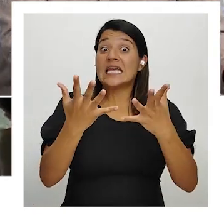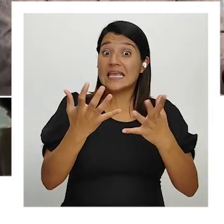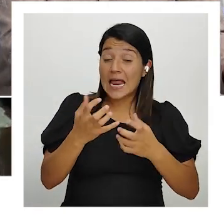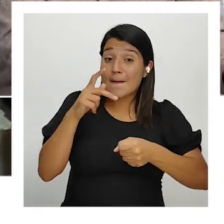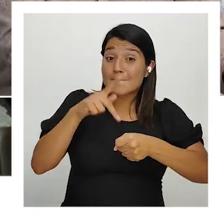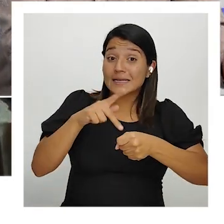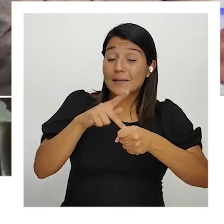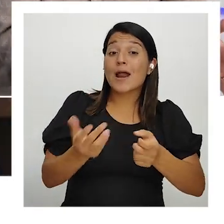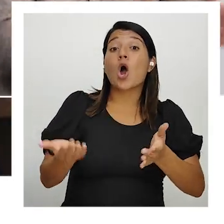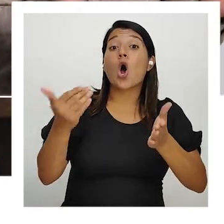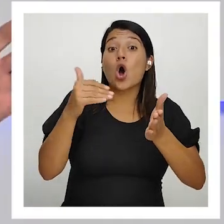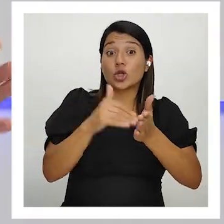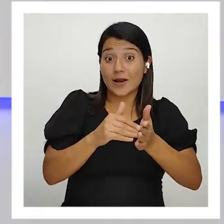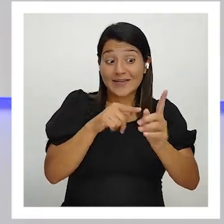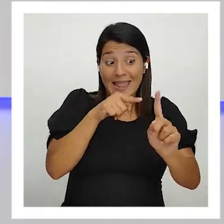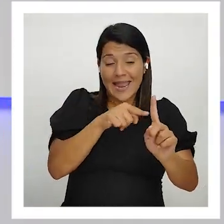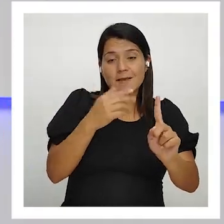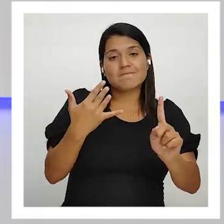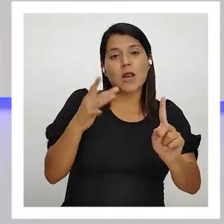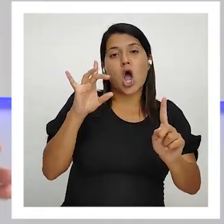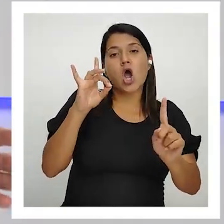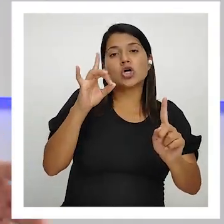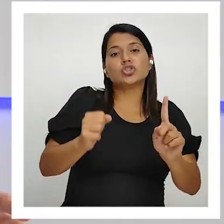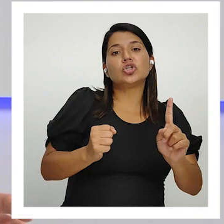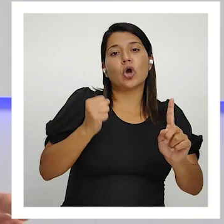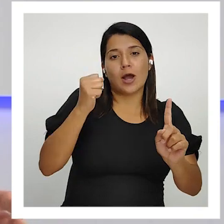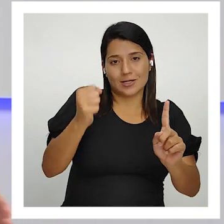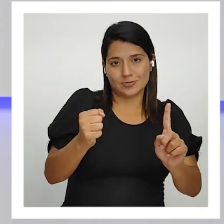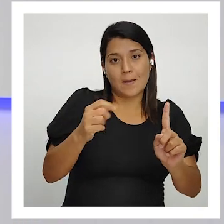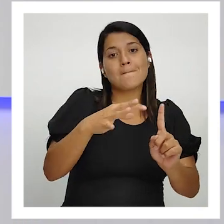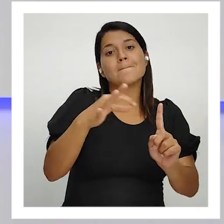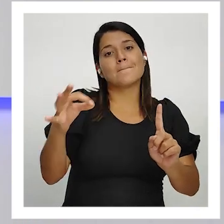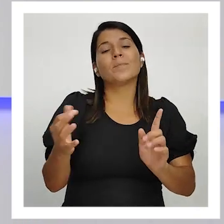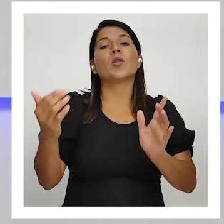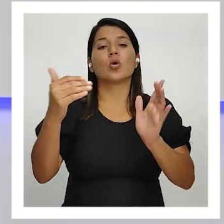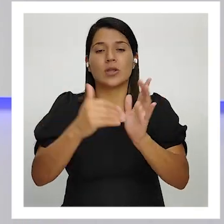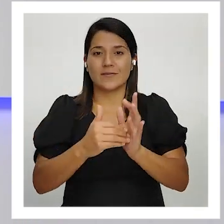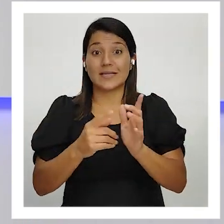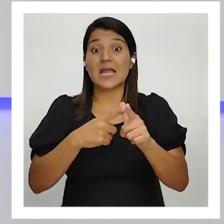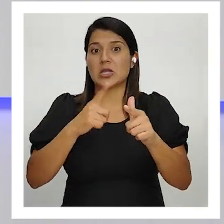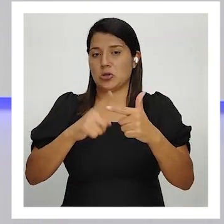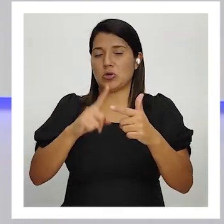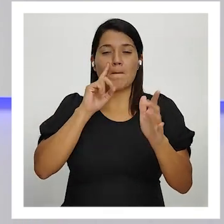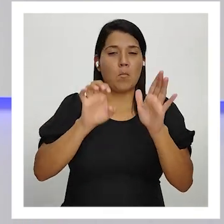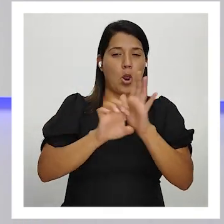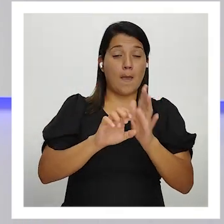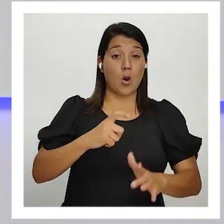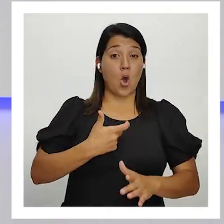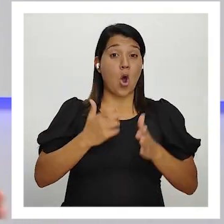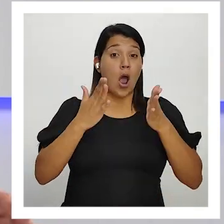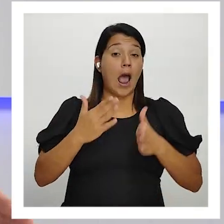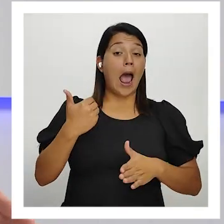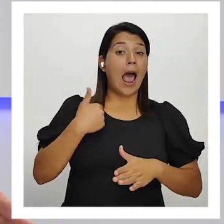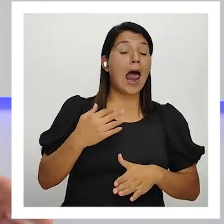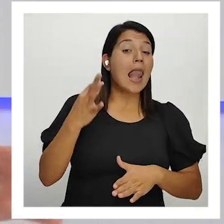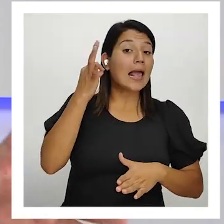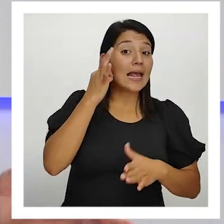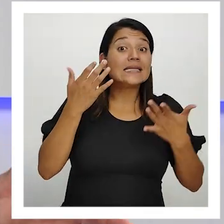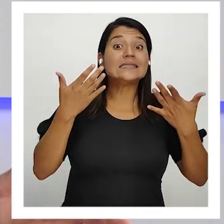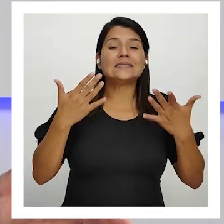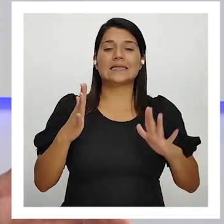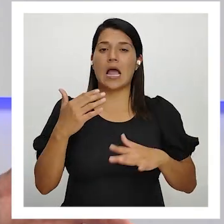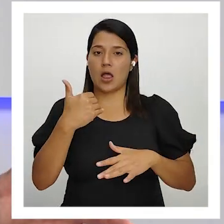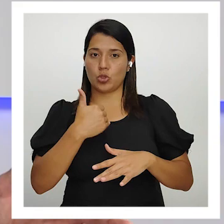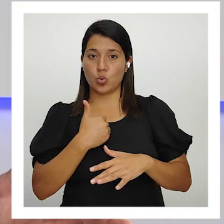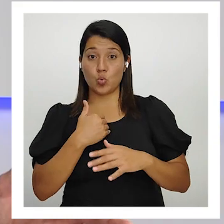del cargo. Entonces, por ejemplo, una alcaldesa o un alcalde que ya tuviera 2 periodos,